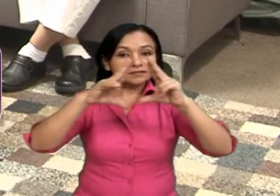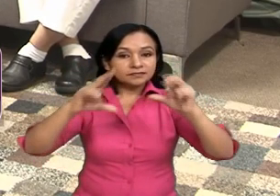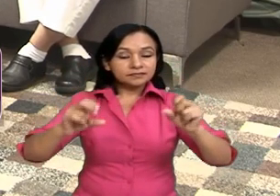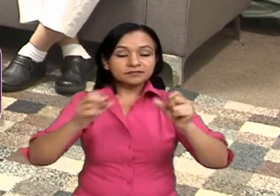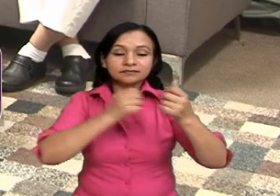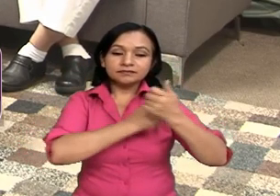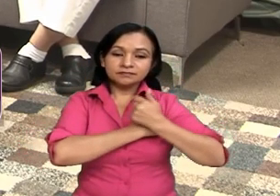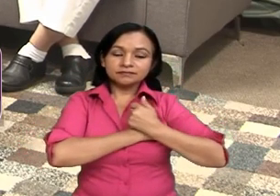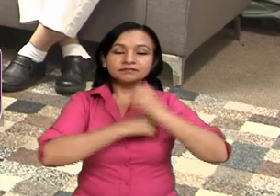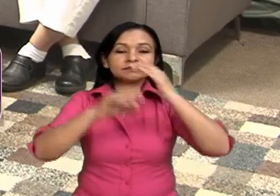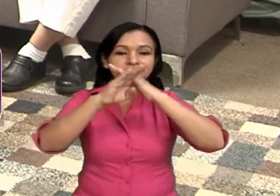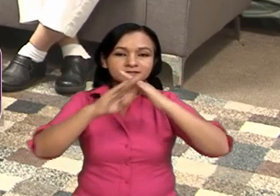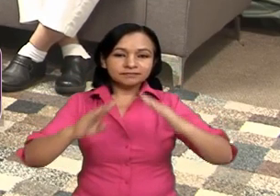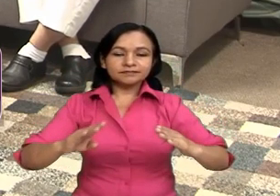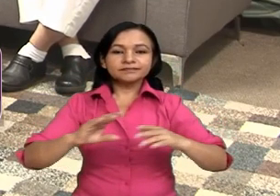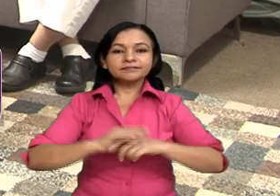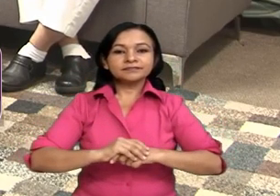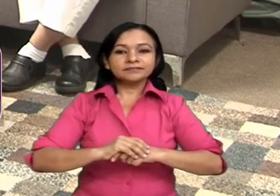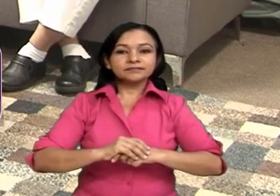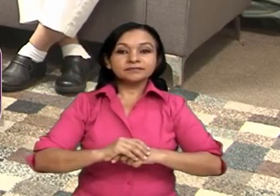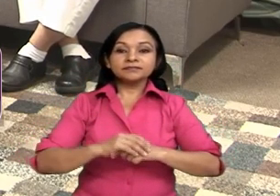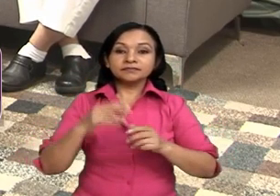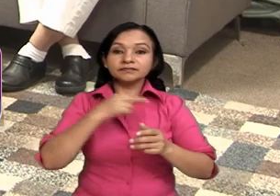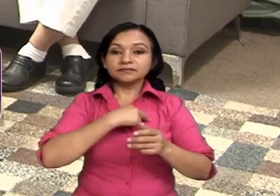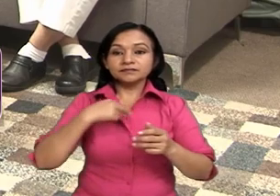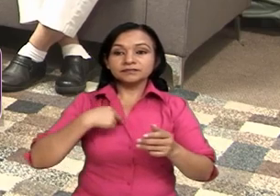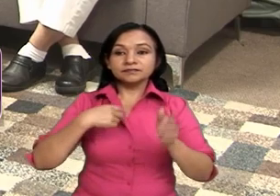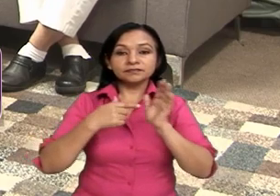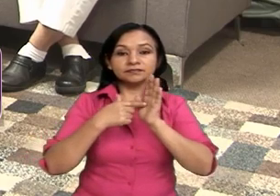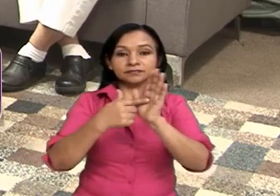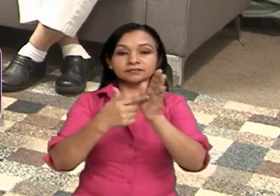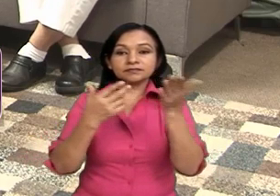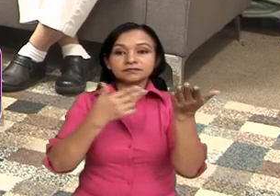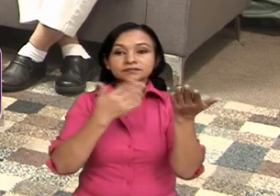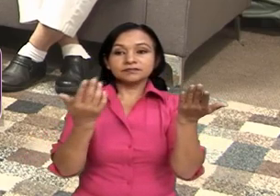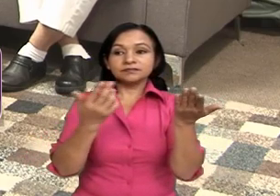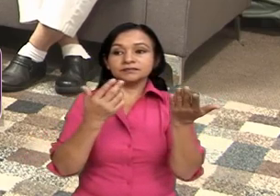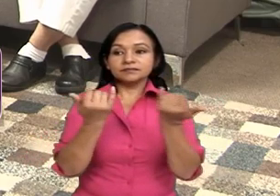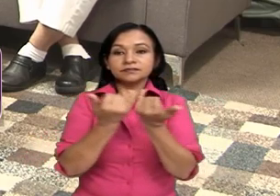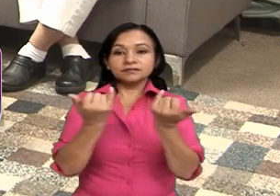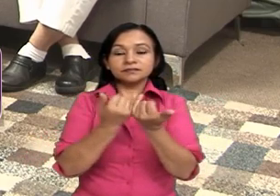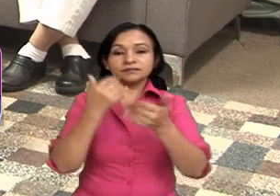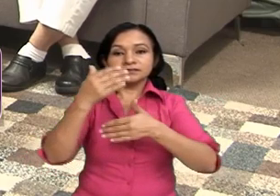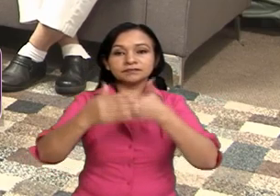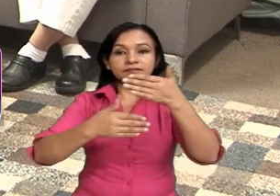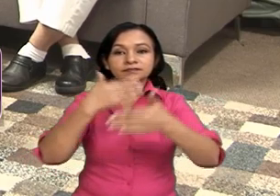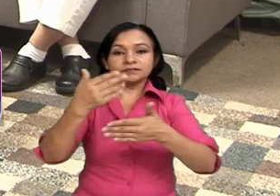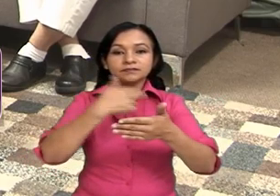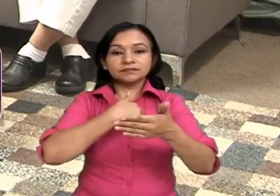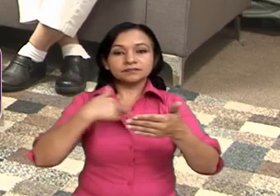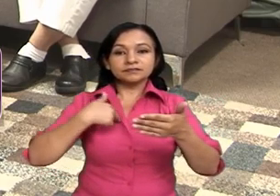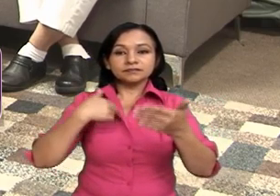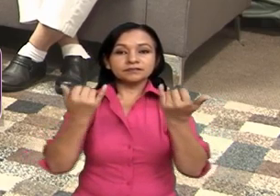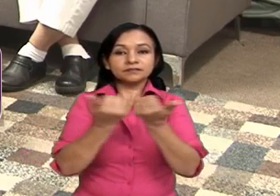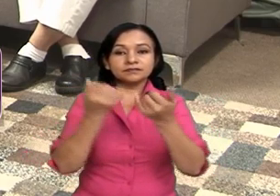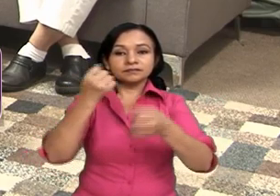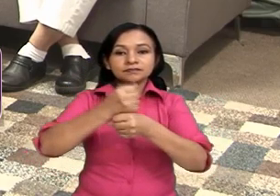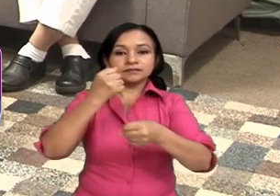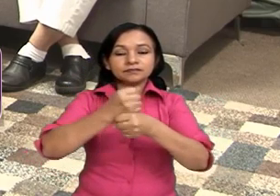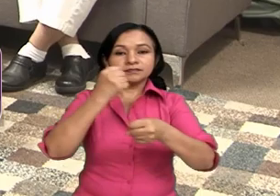con amor y paz. Y sin duda alguna también ambos un ejemplo de trabajo y esfuerzo dentro de ese proceso de reconstrucción del tejido